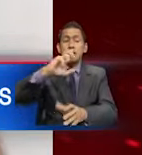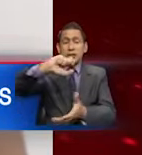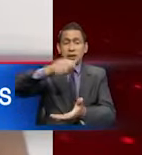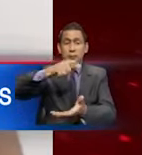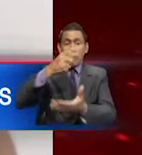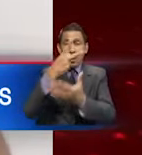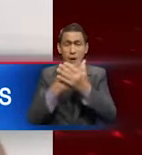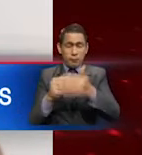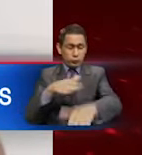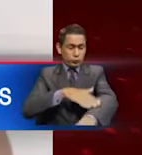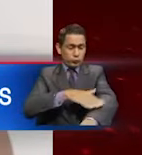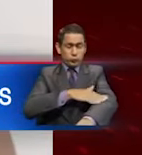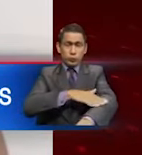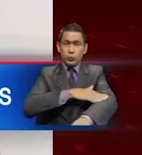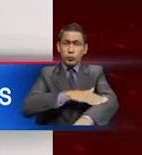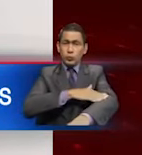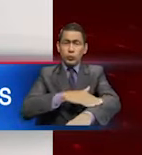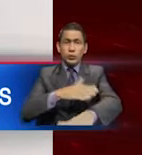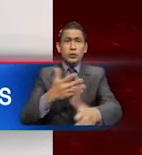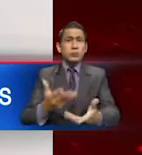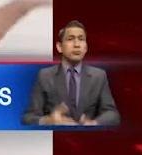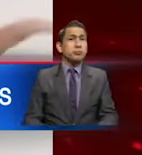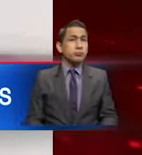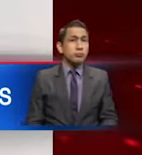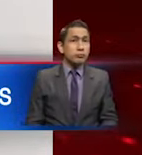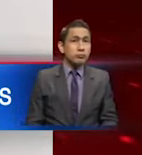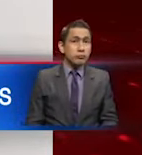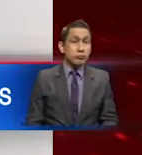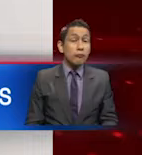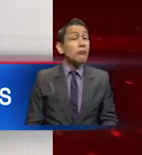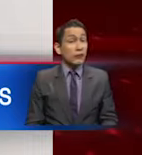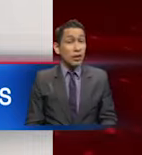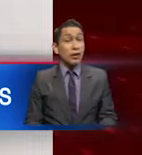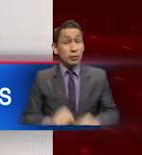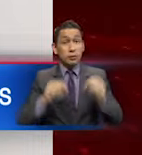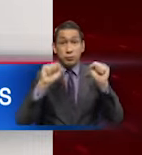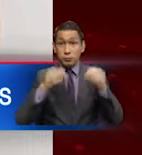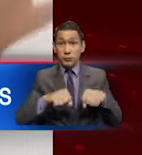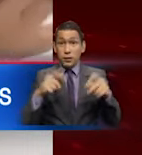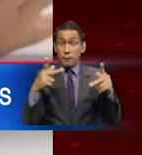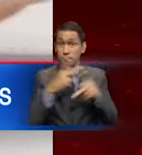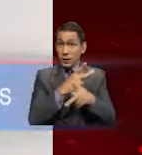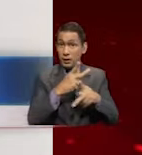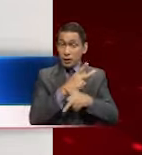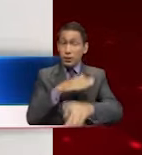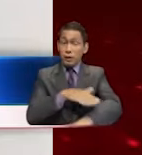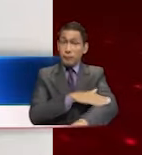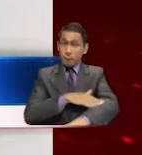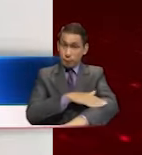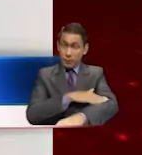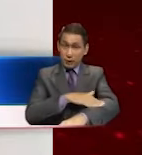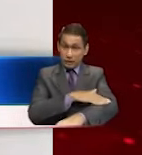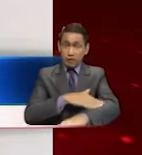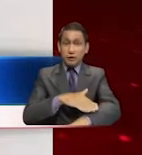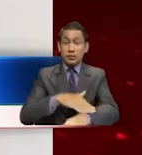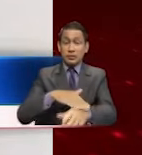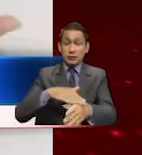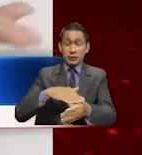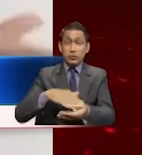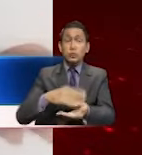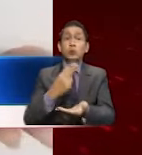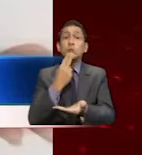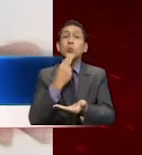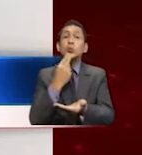del azúcar es muy grande y tiene unas puntitas, eso lacera mi piel. Y adicional, agregándole un